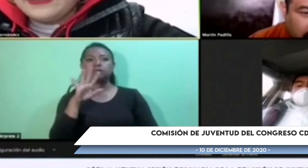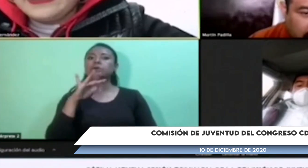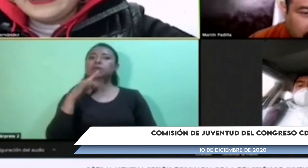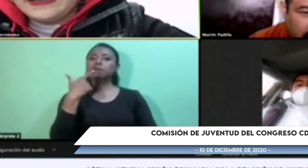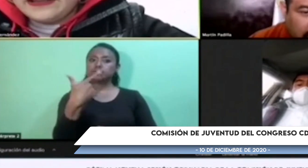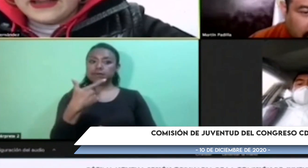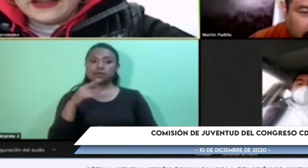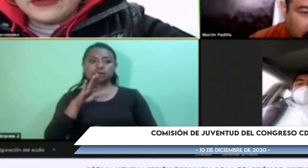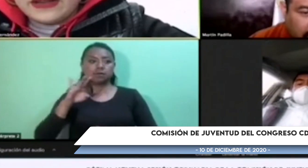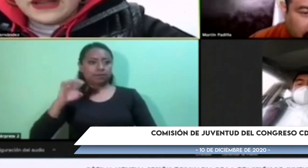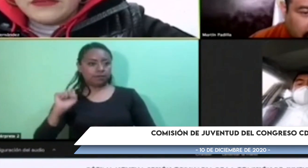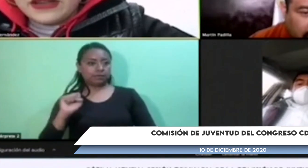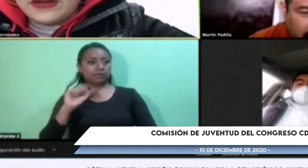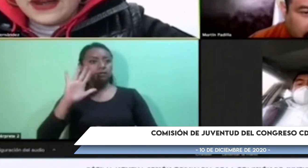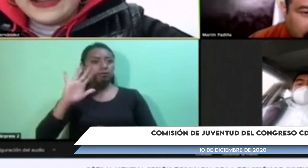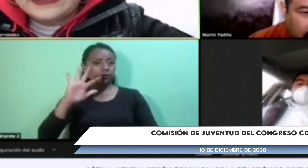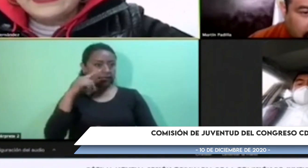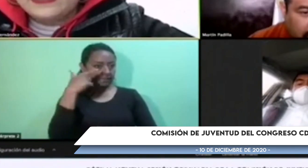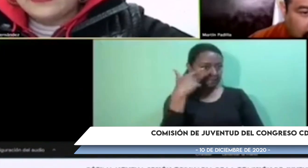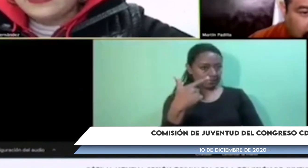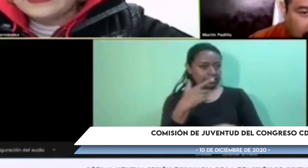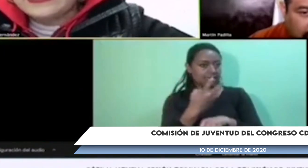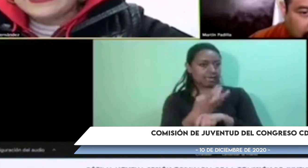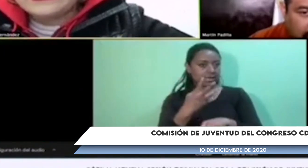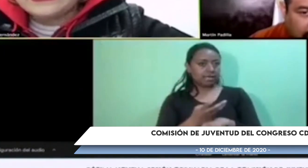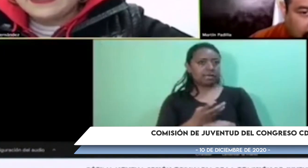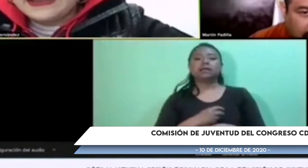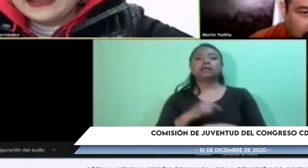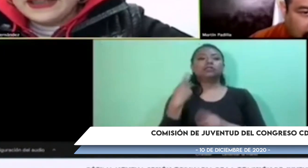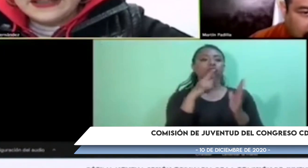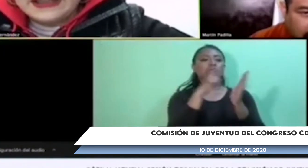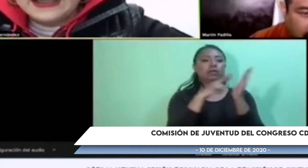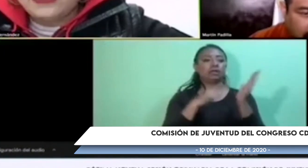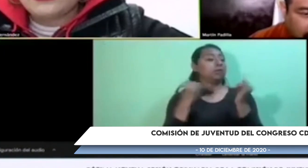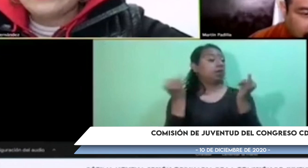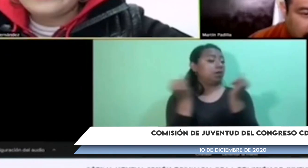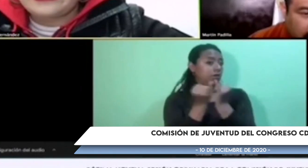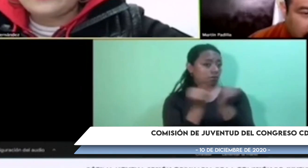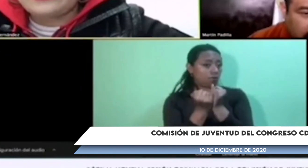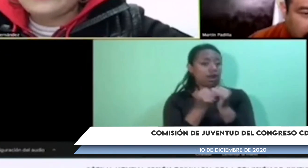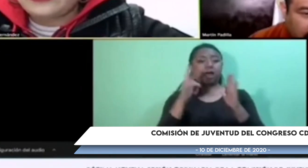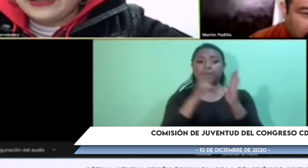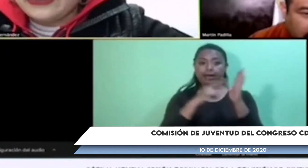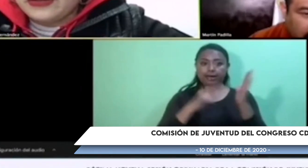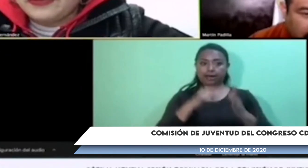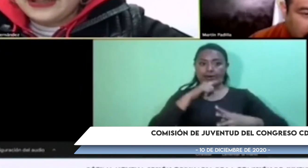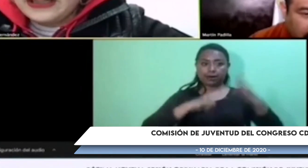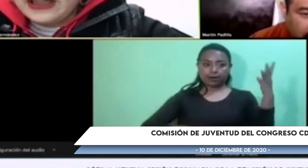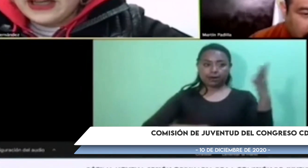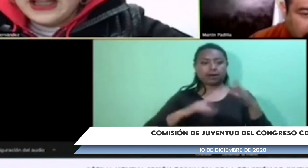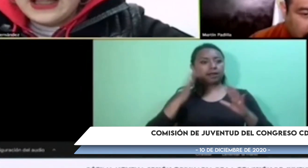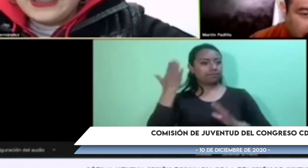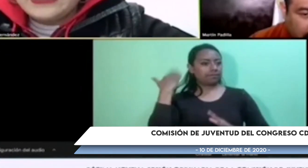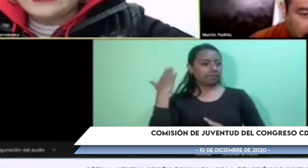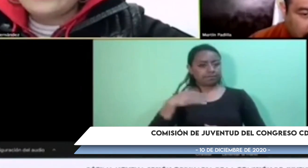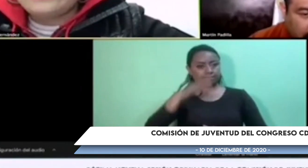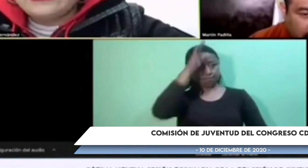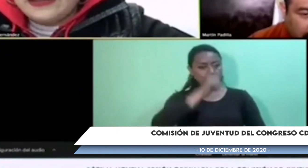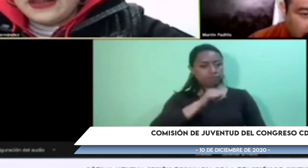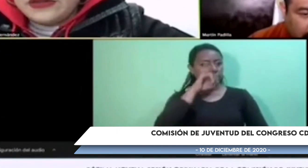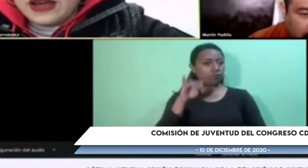para que remita al Senado de la República la Convención Iberoamericana de Derechos de los Jóvenes, a efecto de que se apruebe y ratifique.